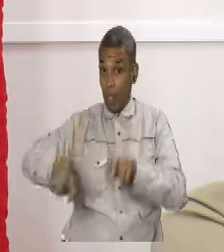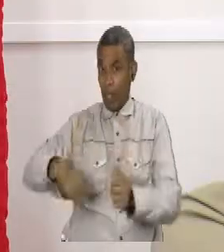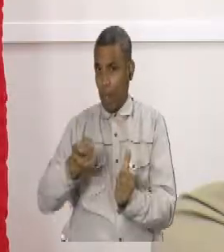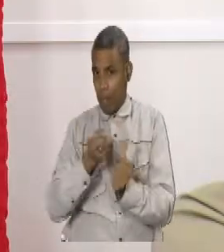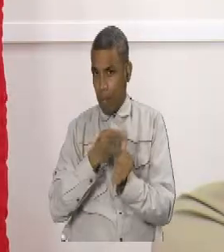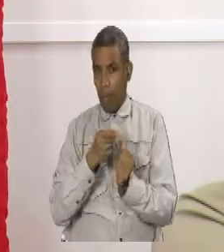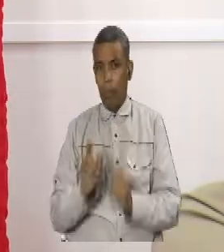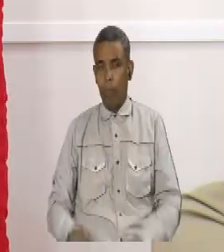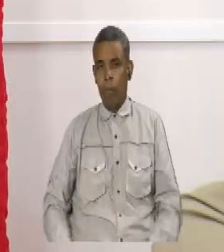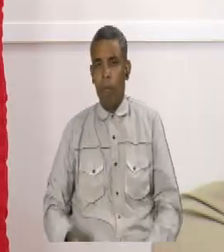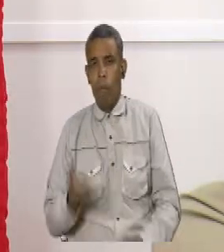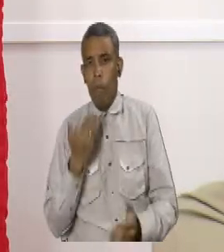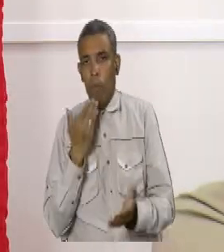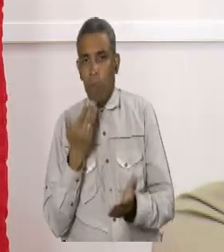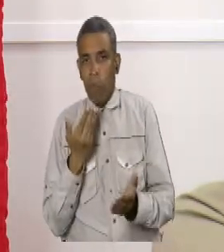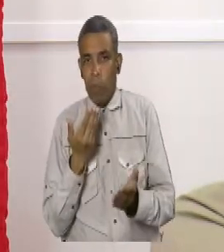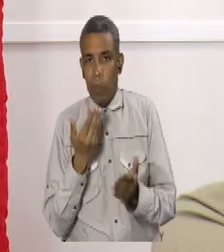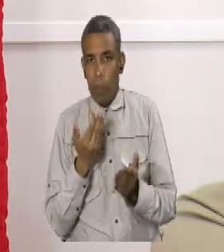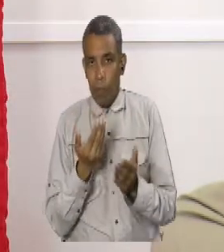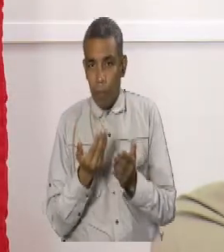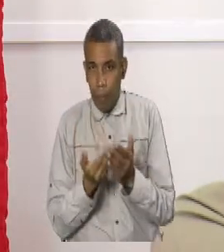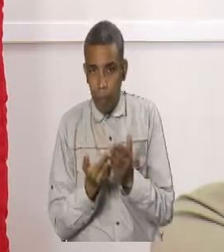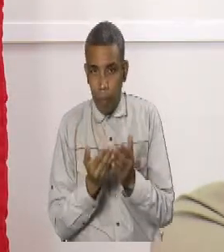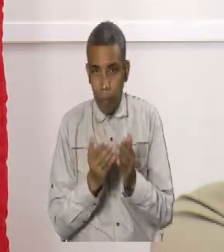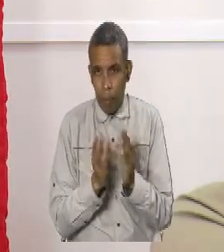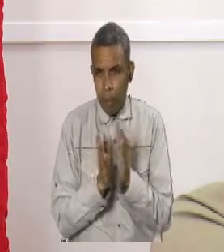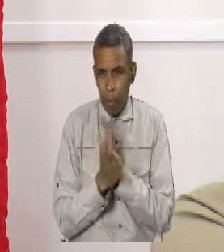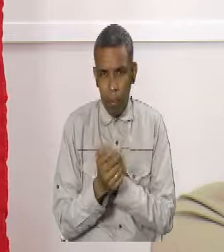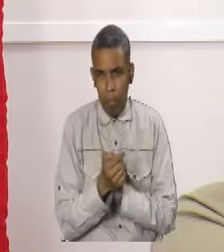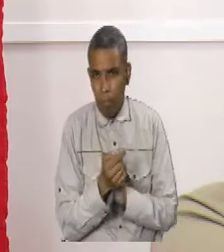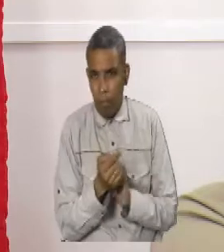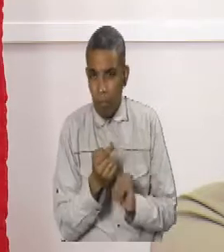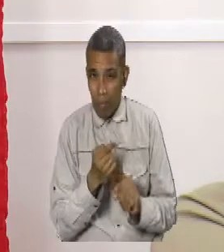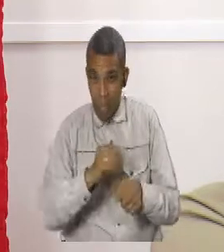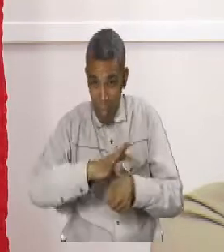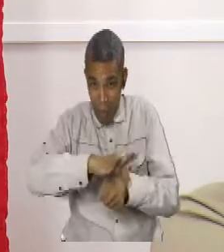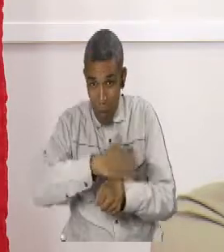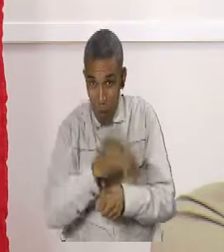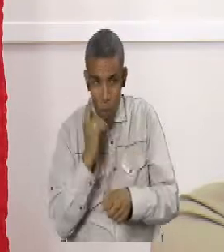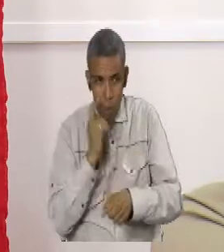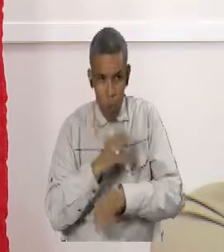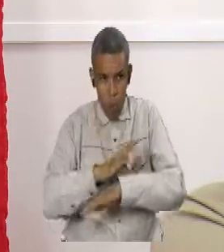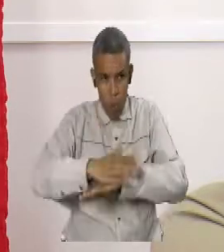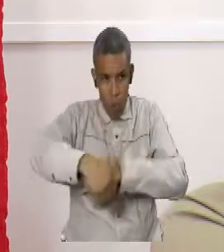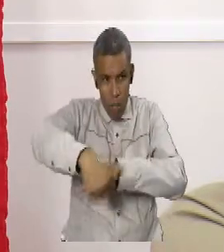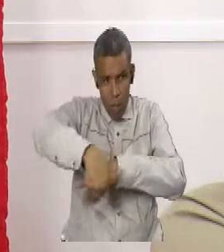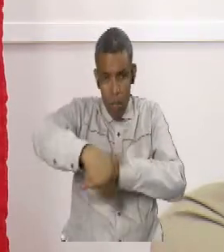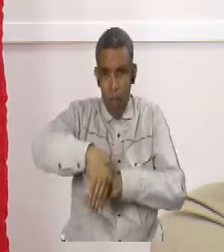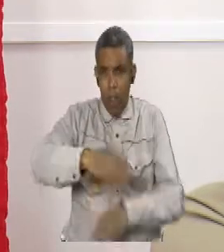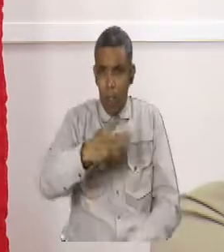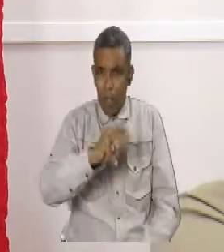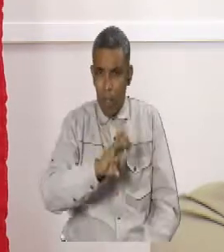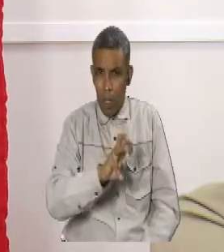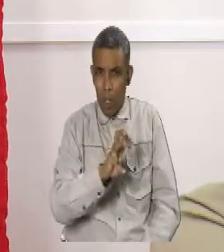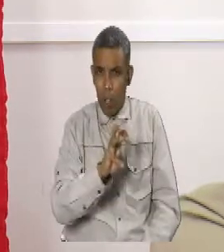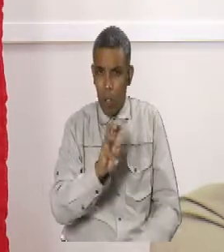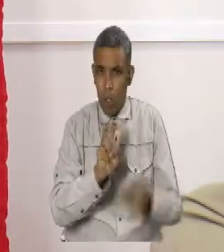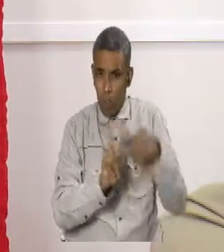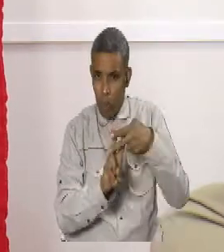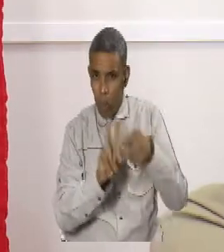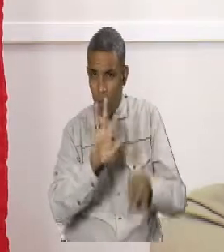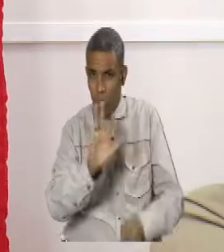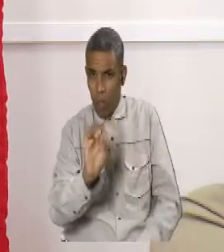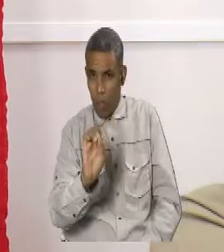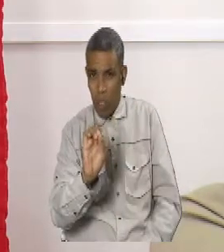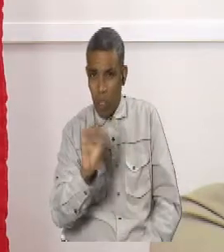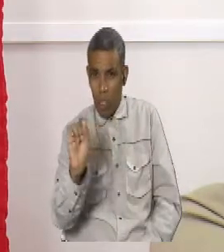amables televidentes, les voy a recordar, pueden ubicar al doctor en la carrera 18, número 50-51, ¿está bien? Sí, Barrio